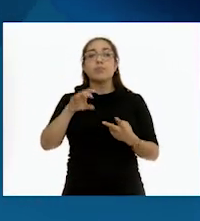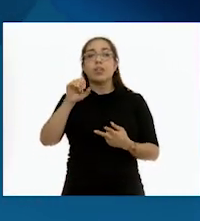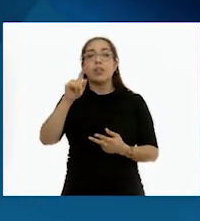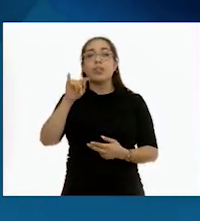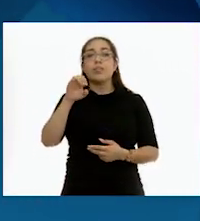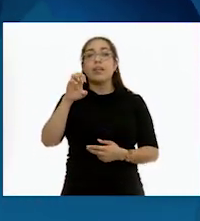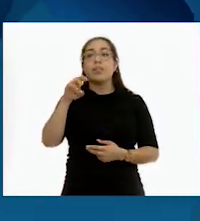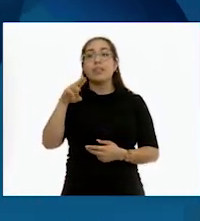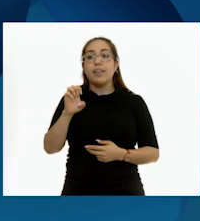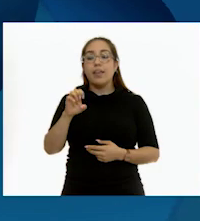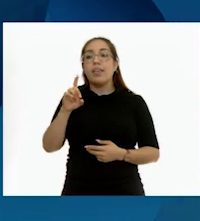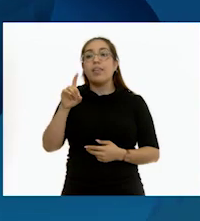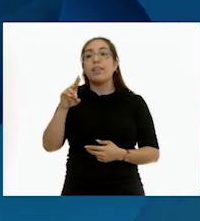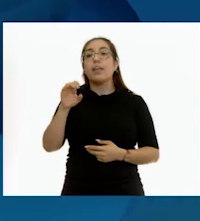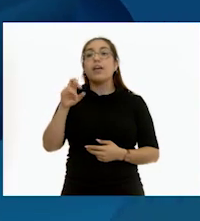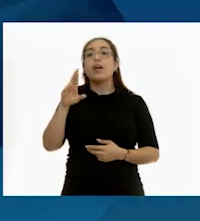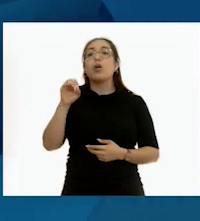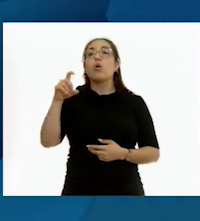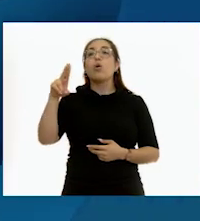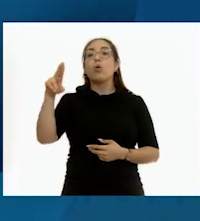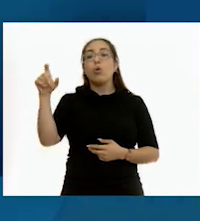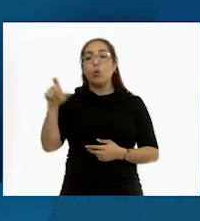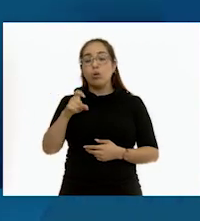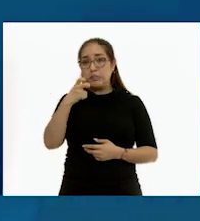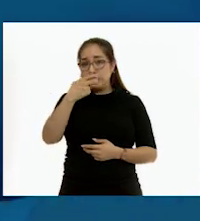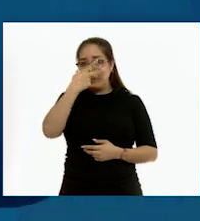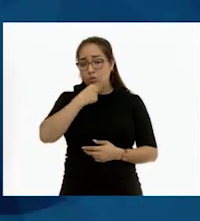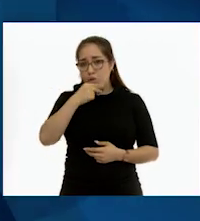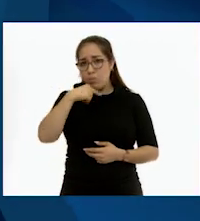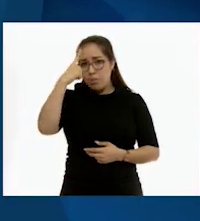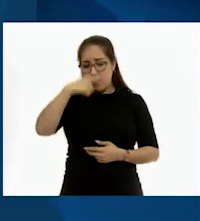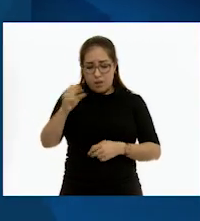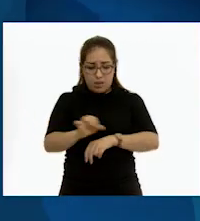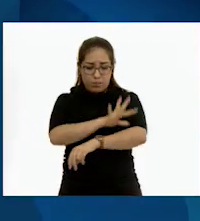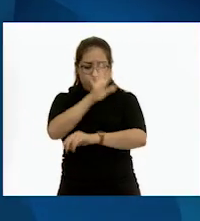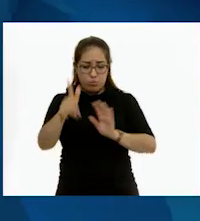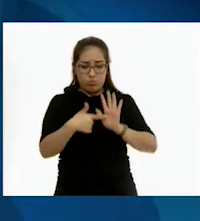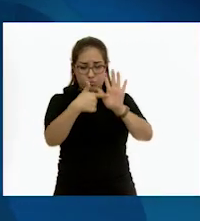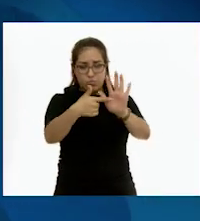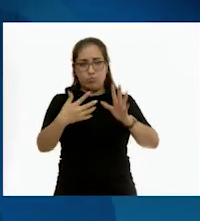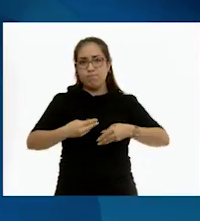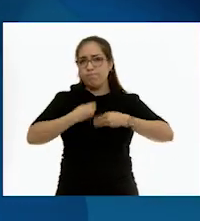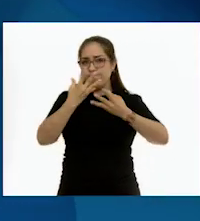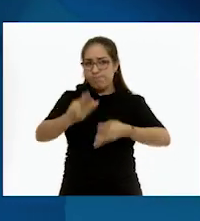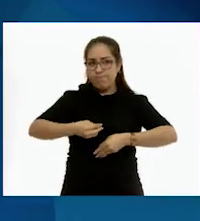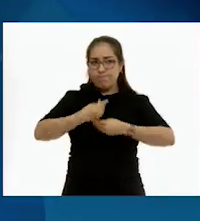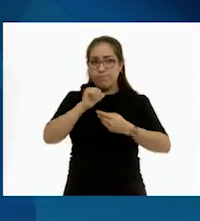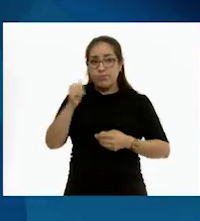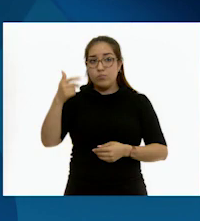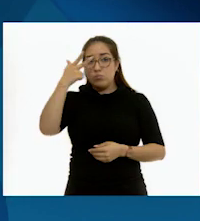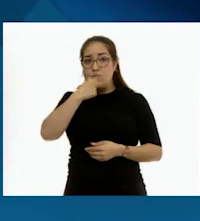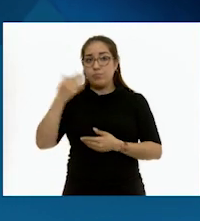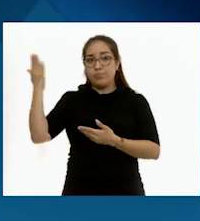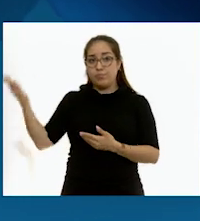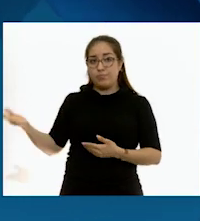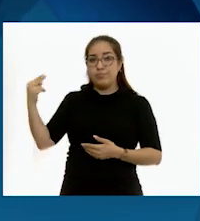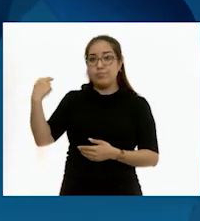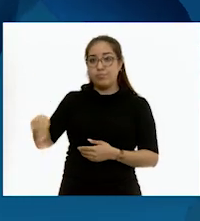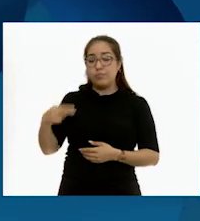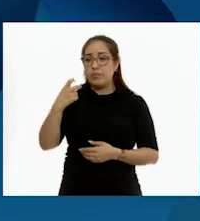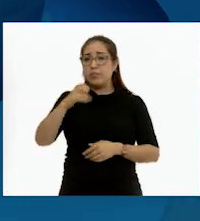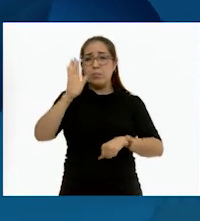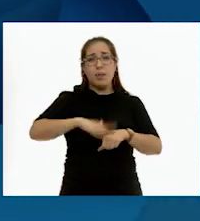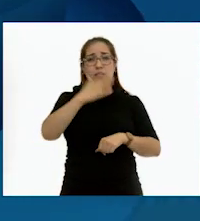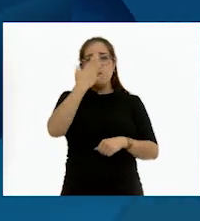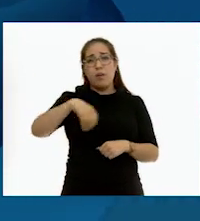un pionero en el estudio del cuerpo humano como medio para expresar emociones. Marcel Marceau es el mimo más